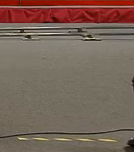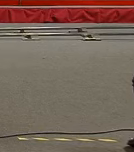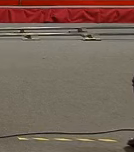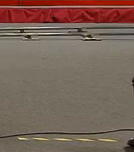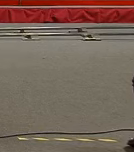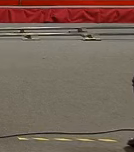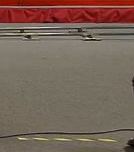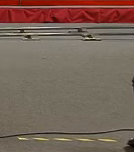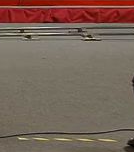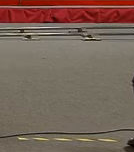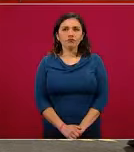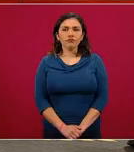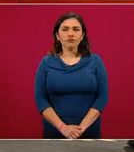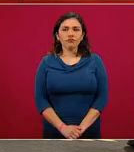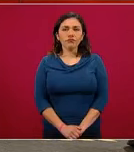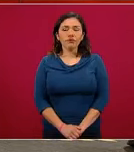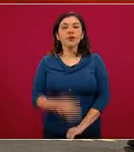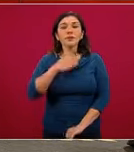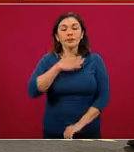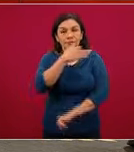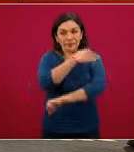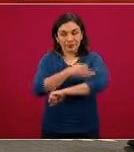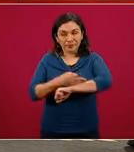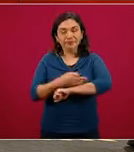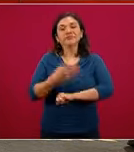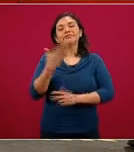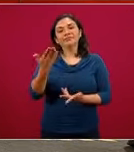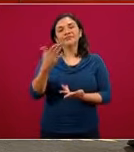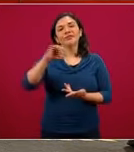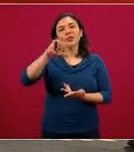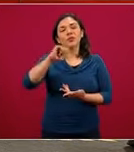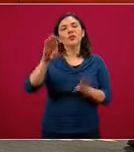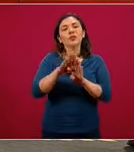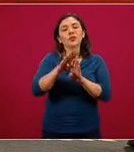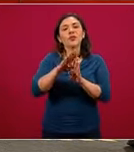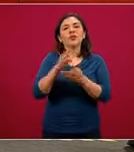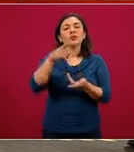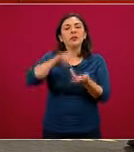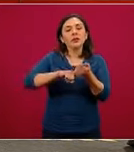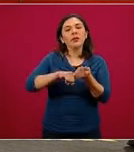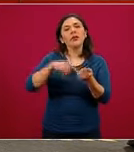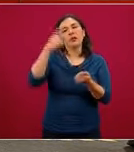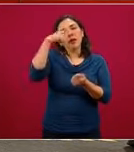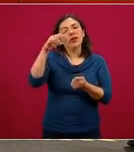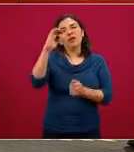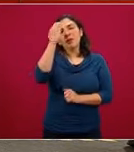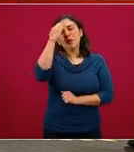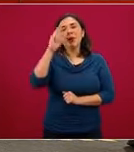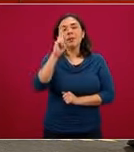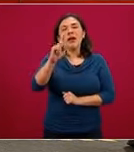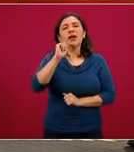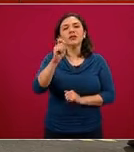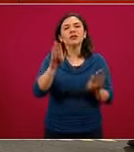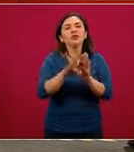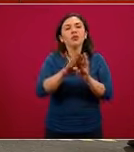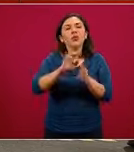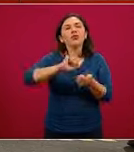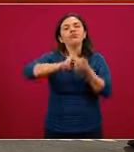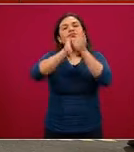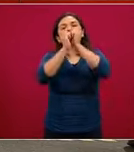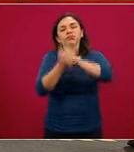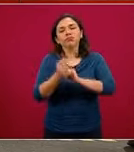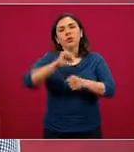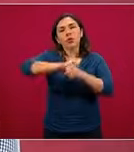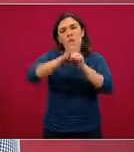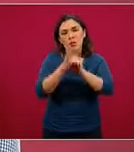medios digitales para poder conocer la actualización y la evolución de la epidemia de COVID-19 en México.